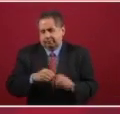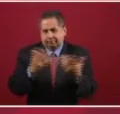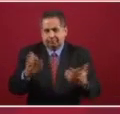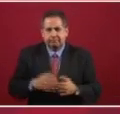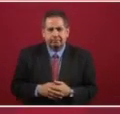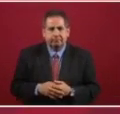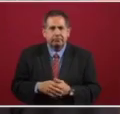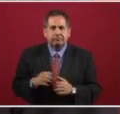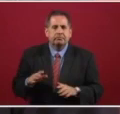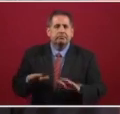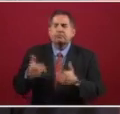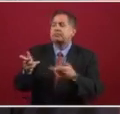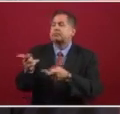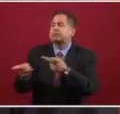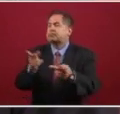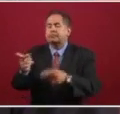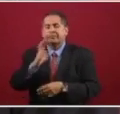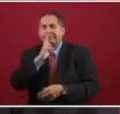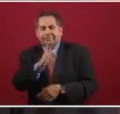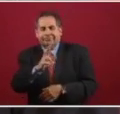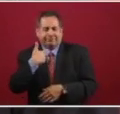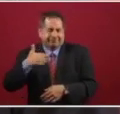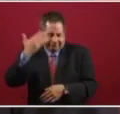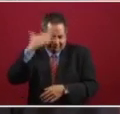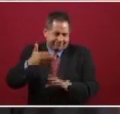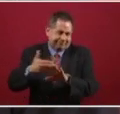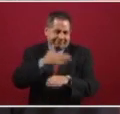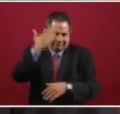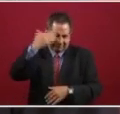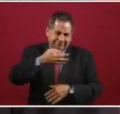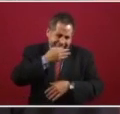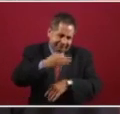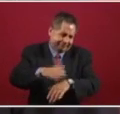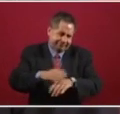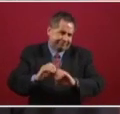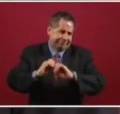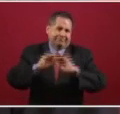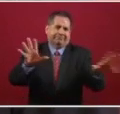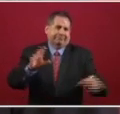de la encuesta por adelantado.